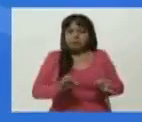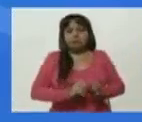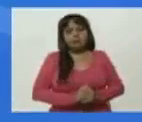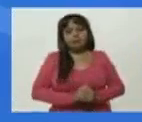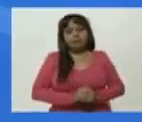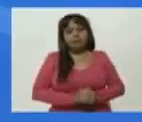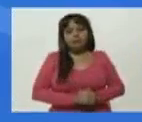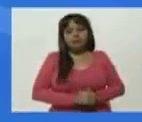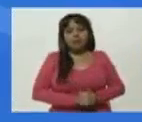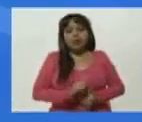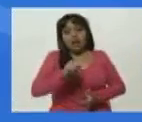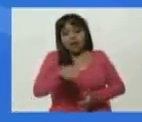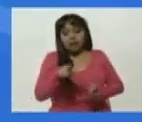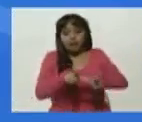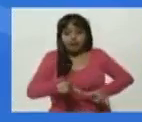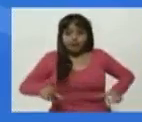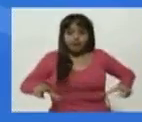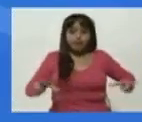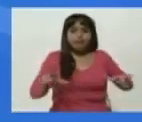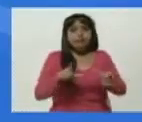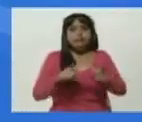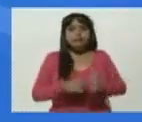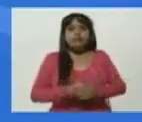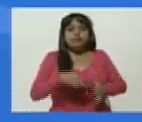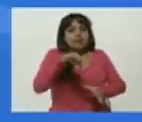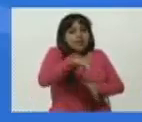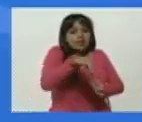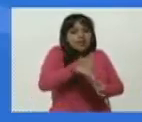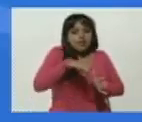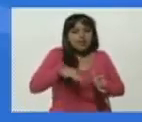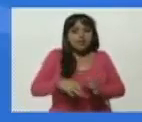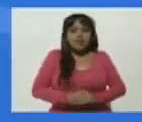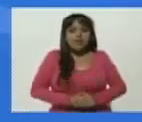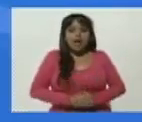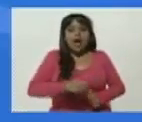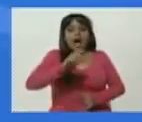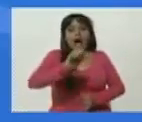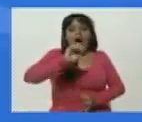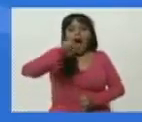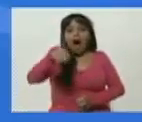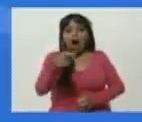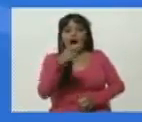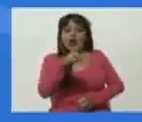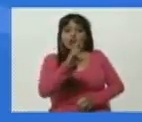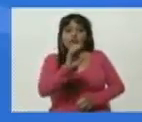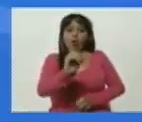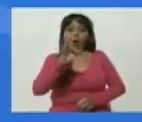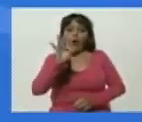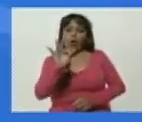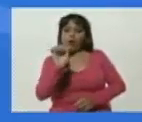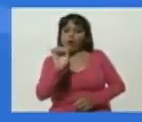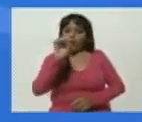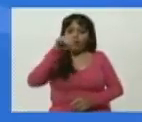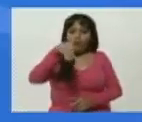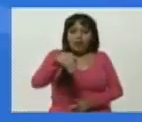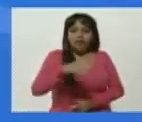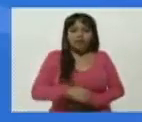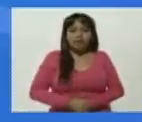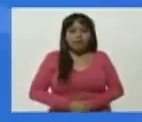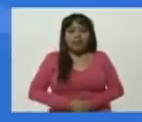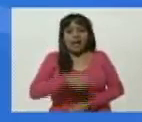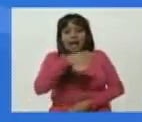esta unidad productiva de Agrofam. Bueno, escuchábamos esa